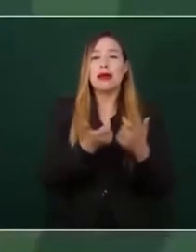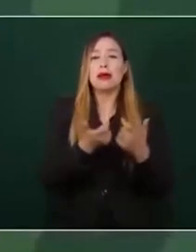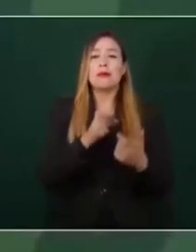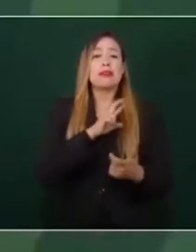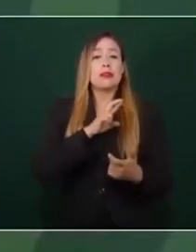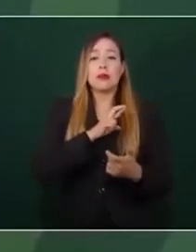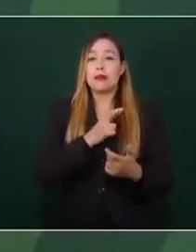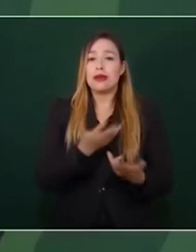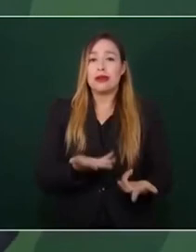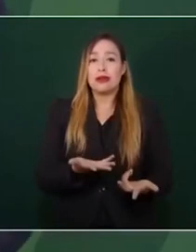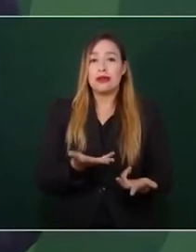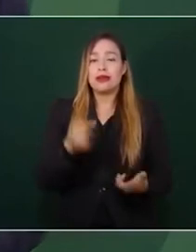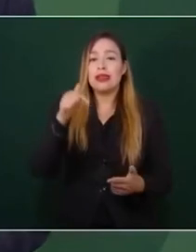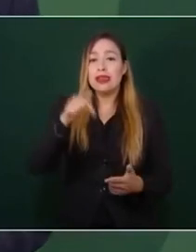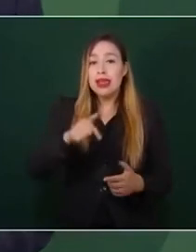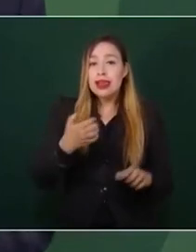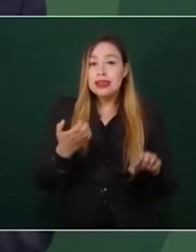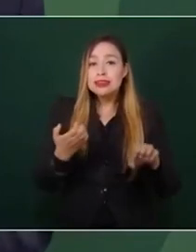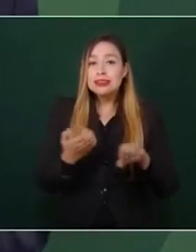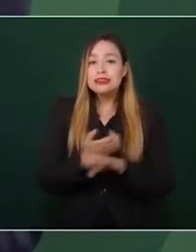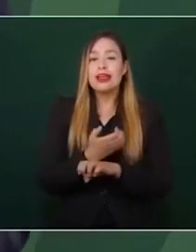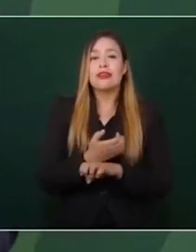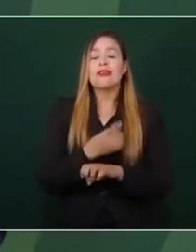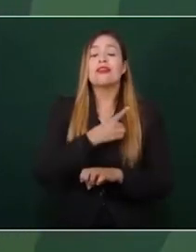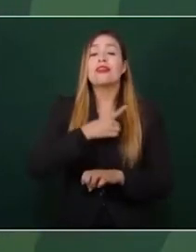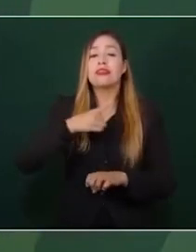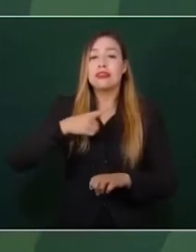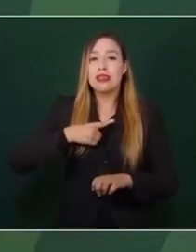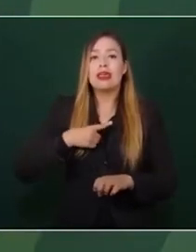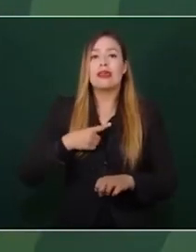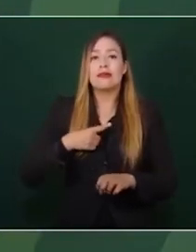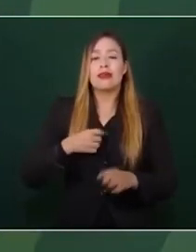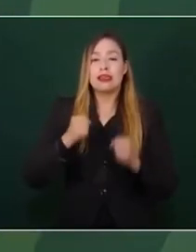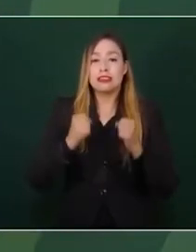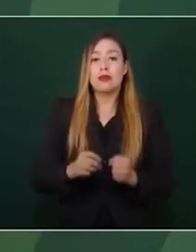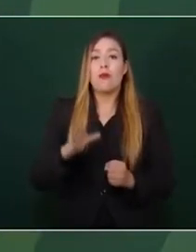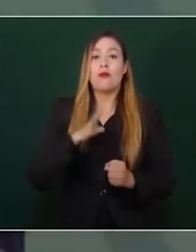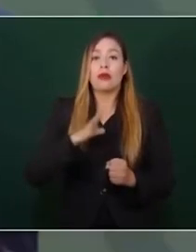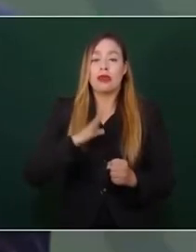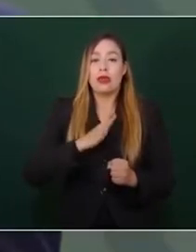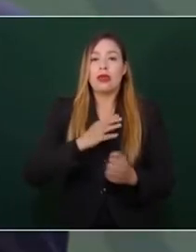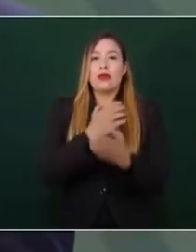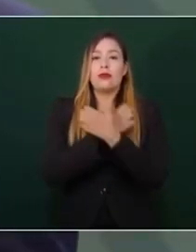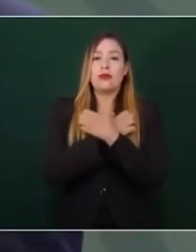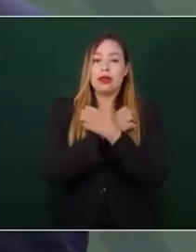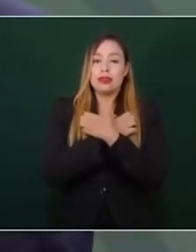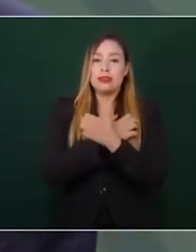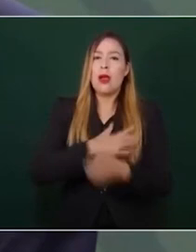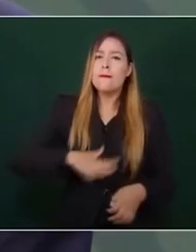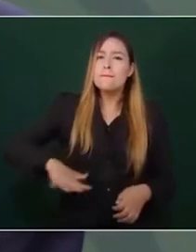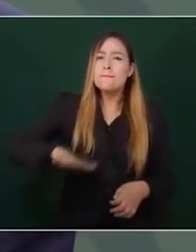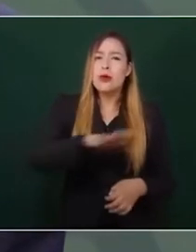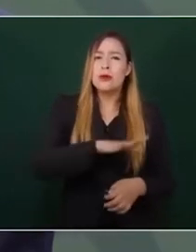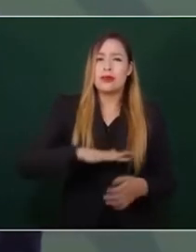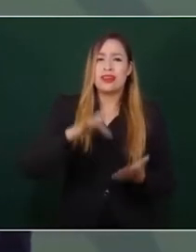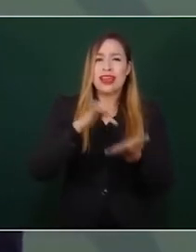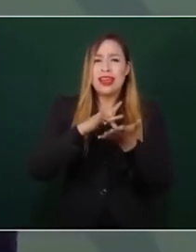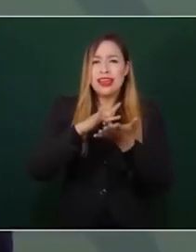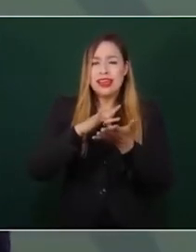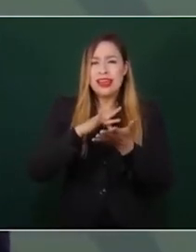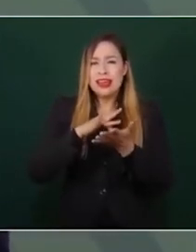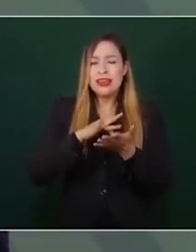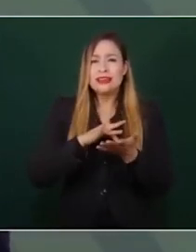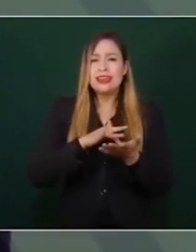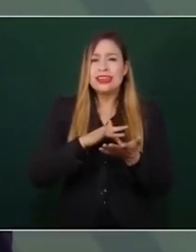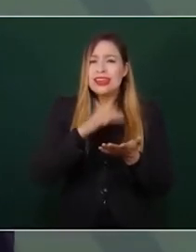Y el Estado está obligado a garantizar la educación pública, gratuita, de calidad, en todos los